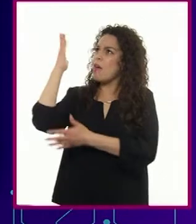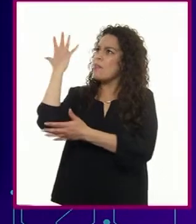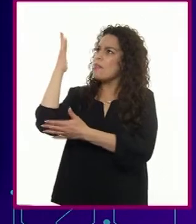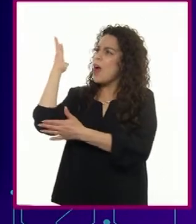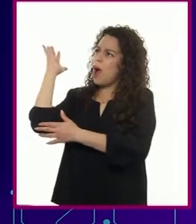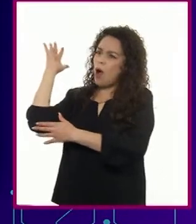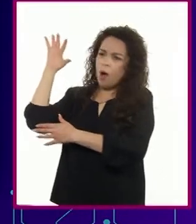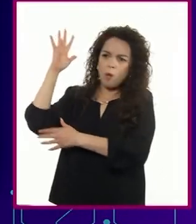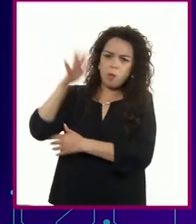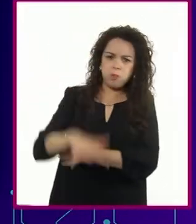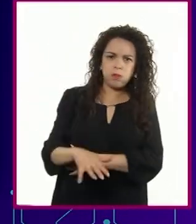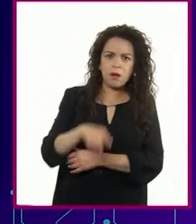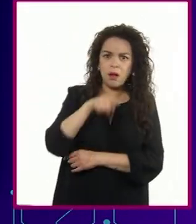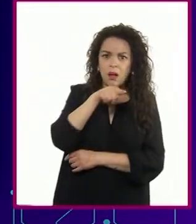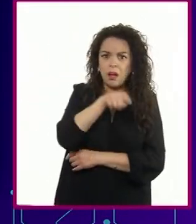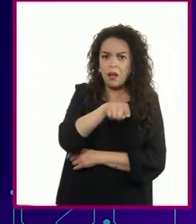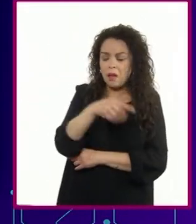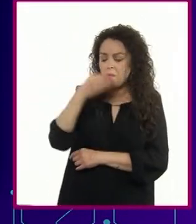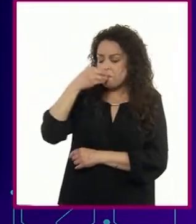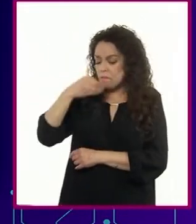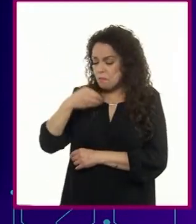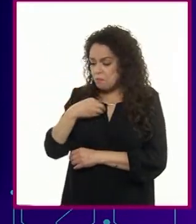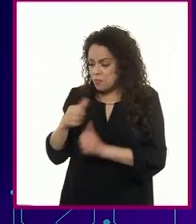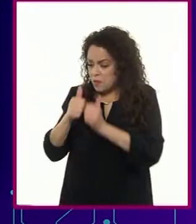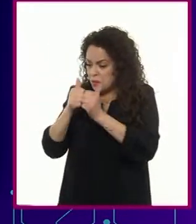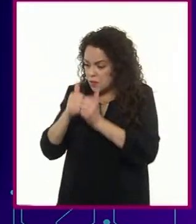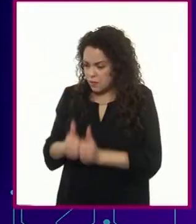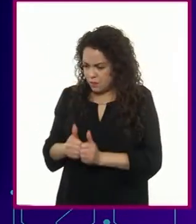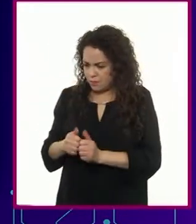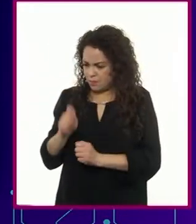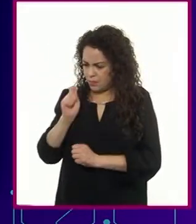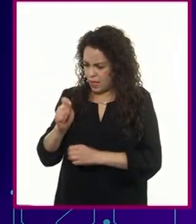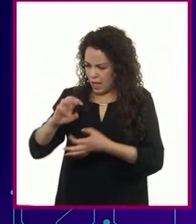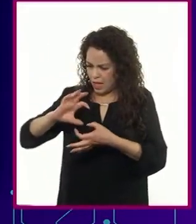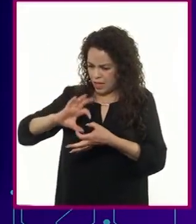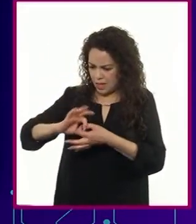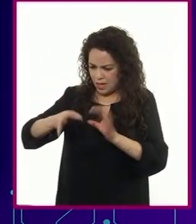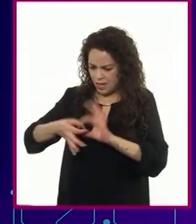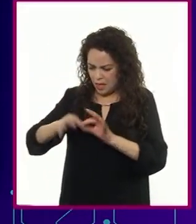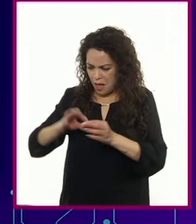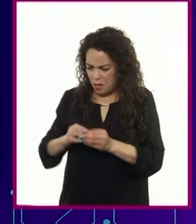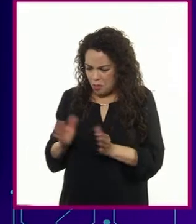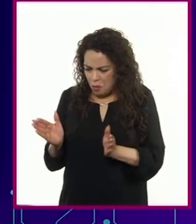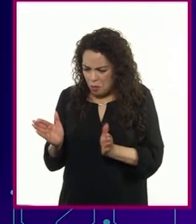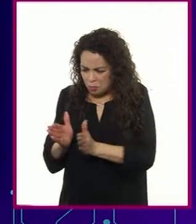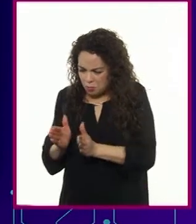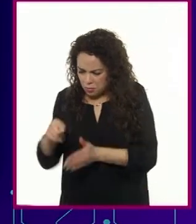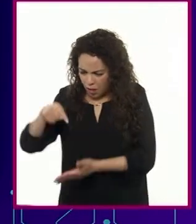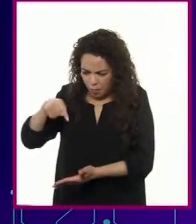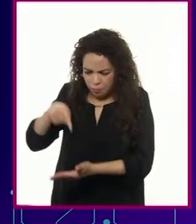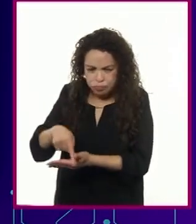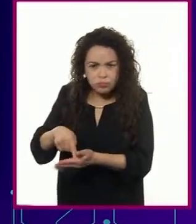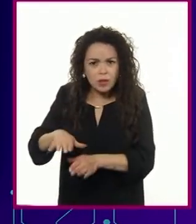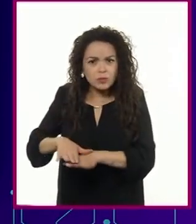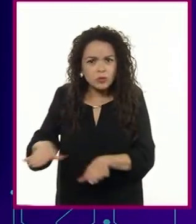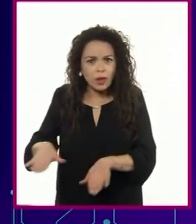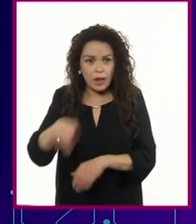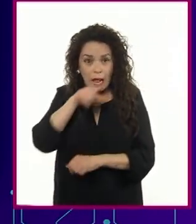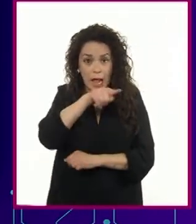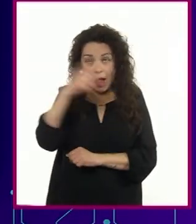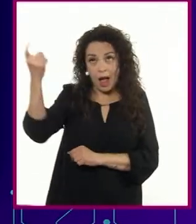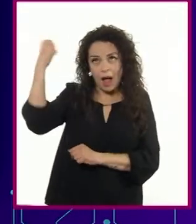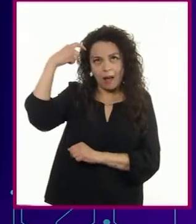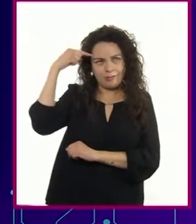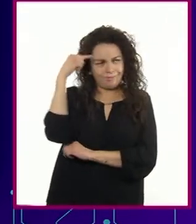de un insignificante pedazo de madera apenas enterrado a unos centímetros del suelo? Se preguntó la niña para sus adentros.